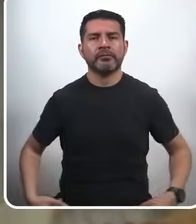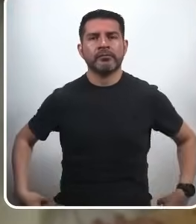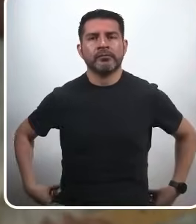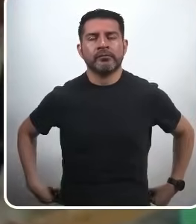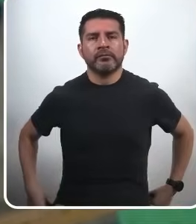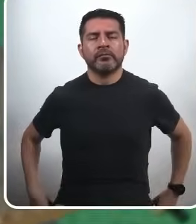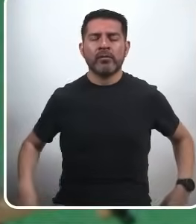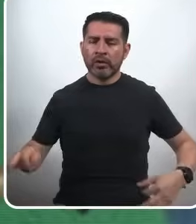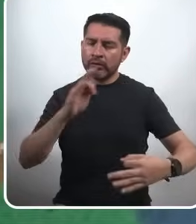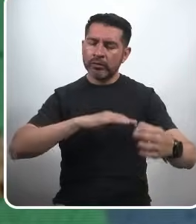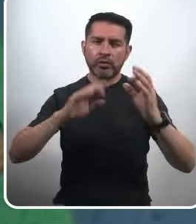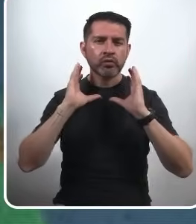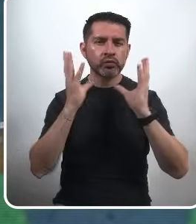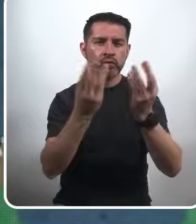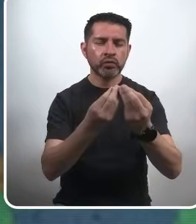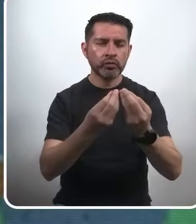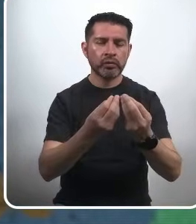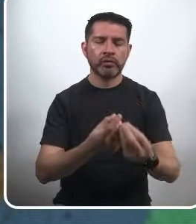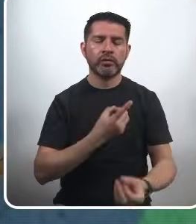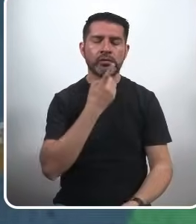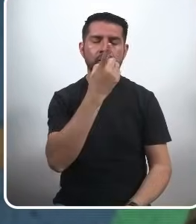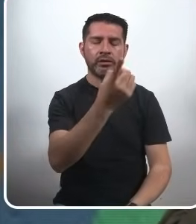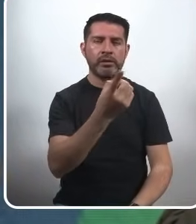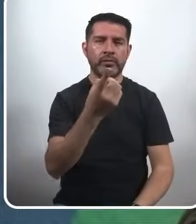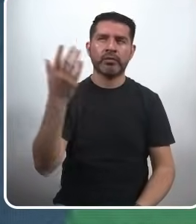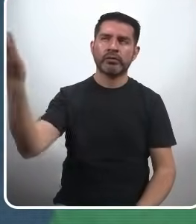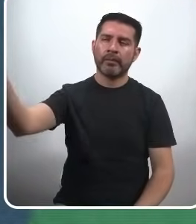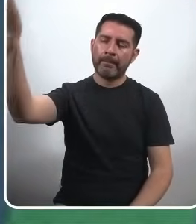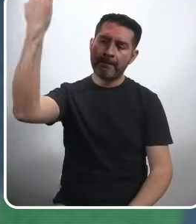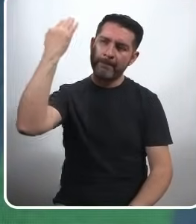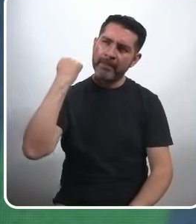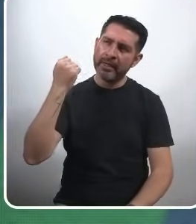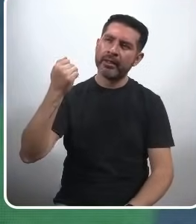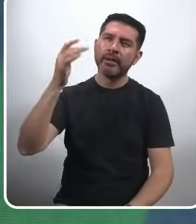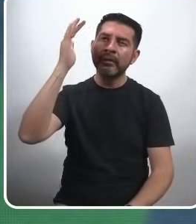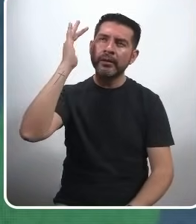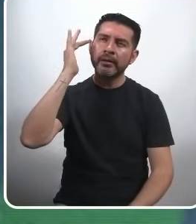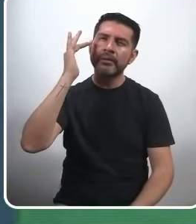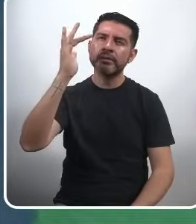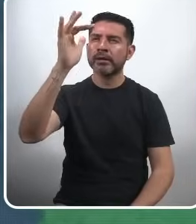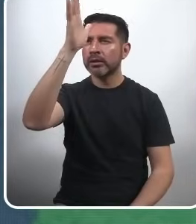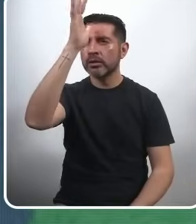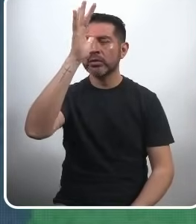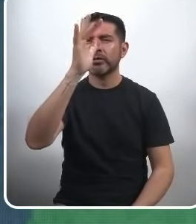todos juntos ayúdenme a decir: ven Espíritu Santo.